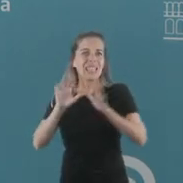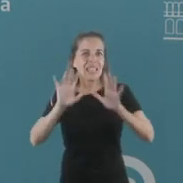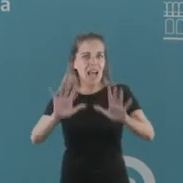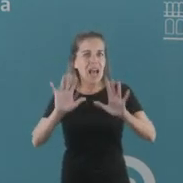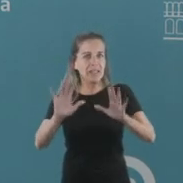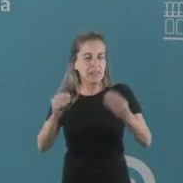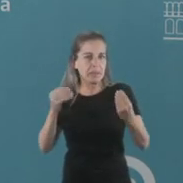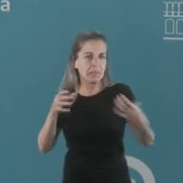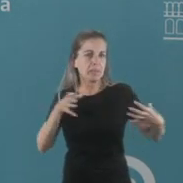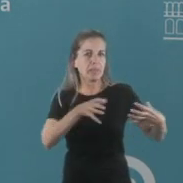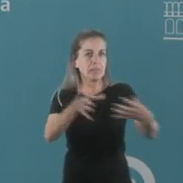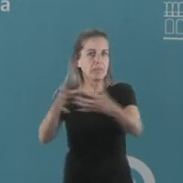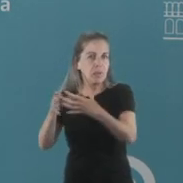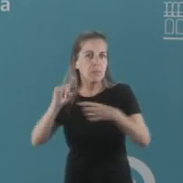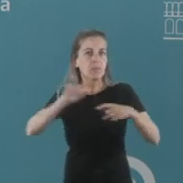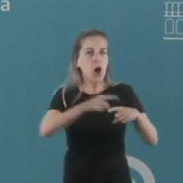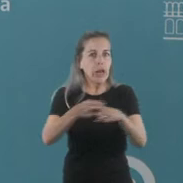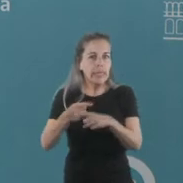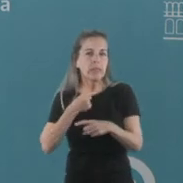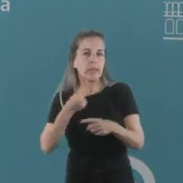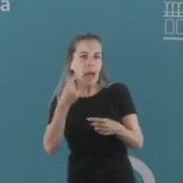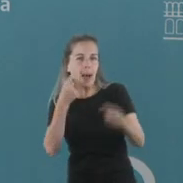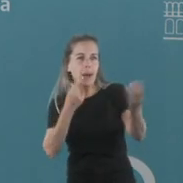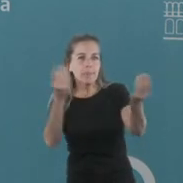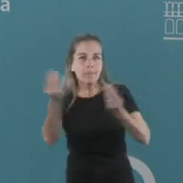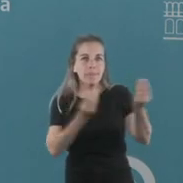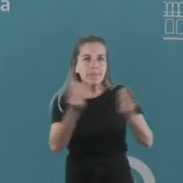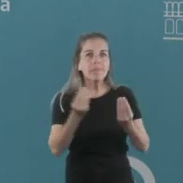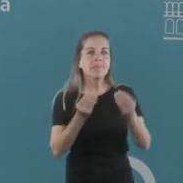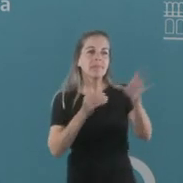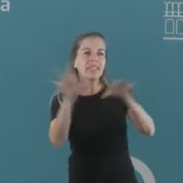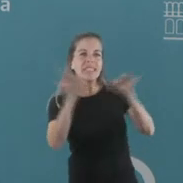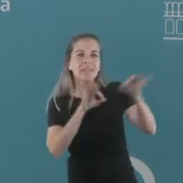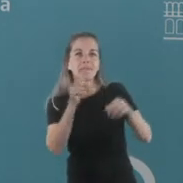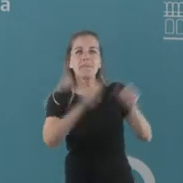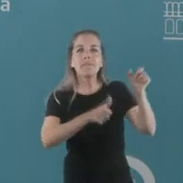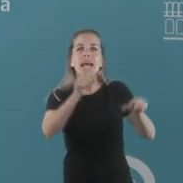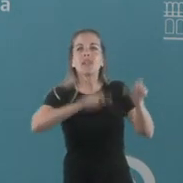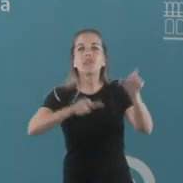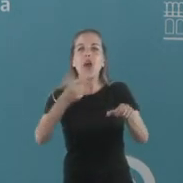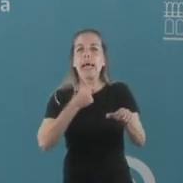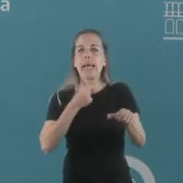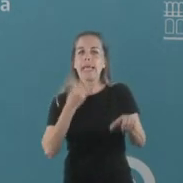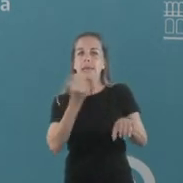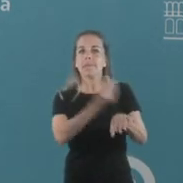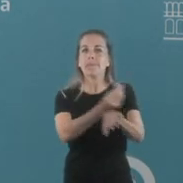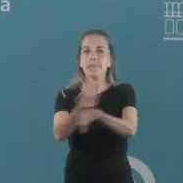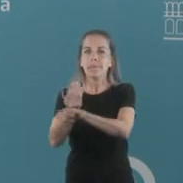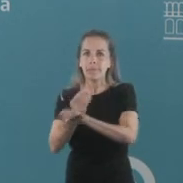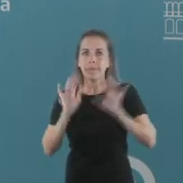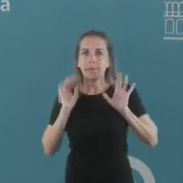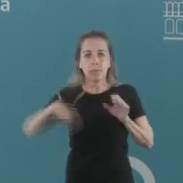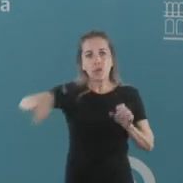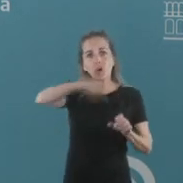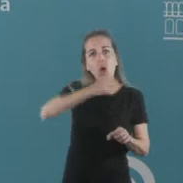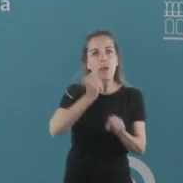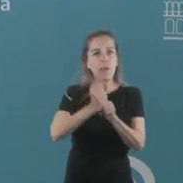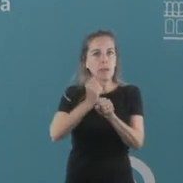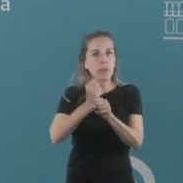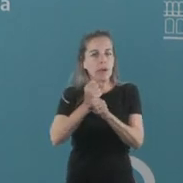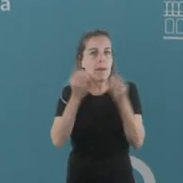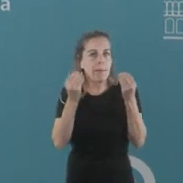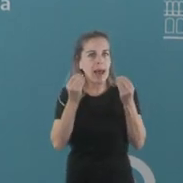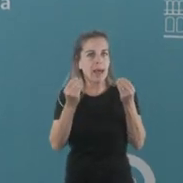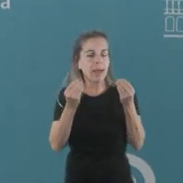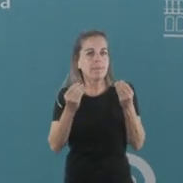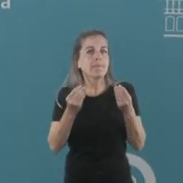cada espacio busca instalar a quien considera que es el mejor candidato y donde todos y todas tenemos que trabajar para que lo que garanticemos